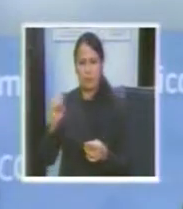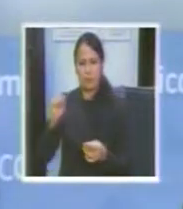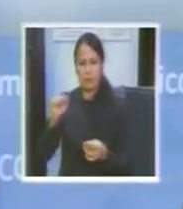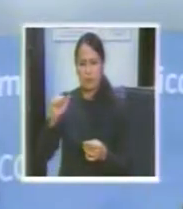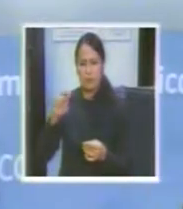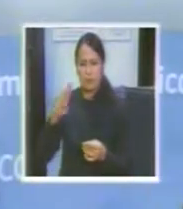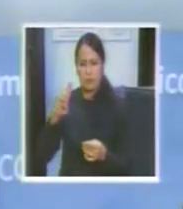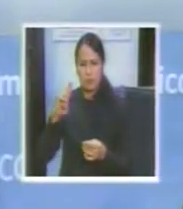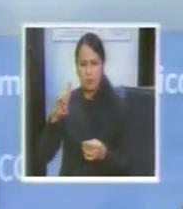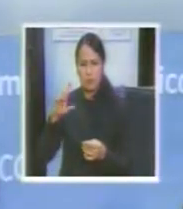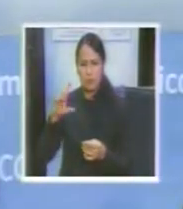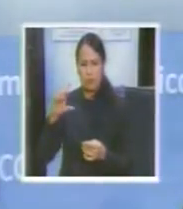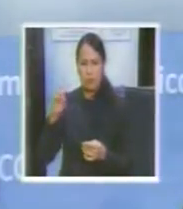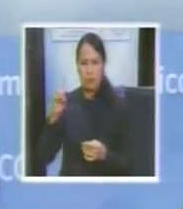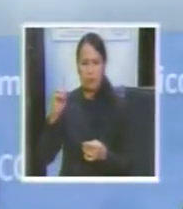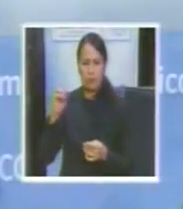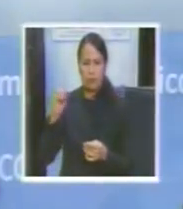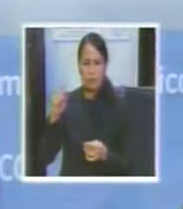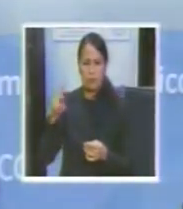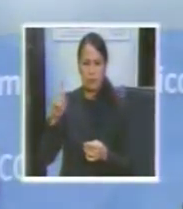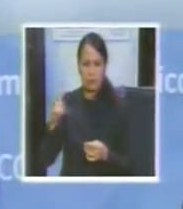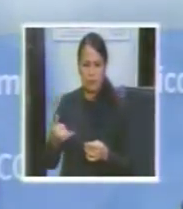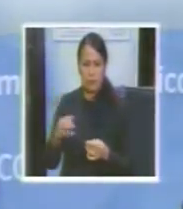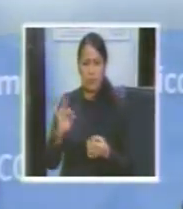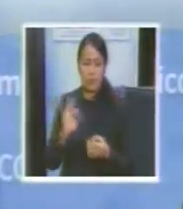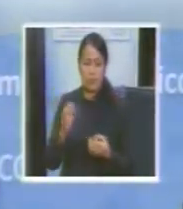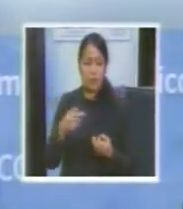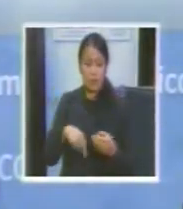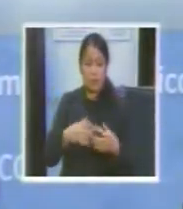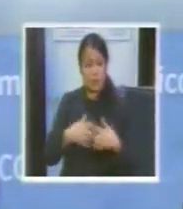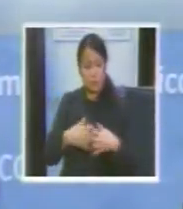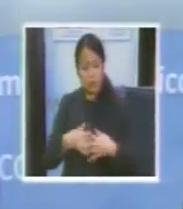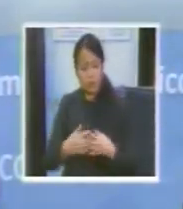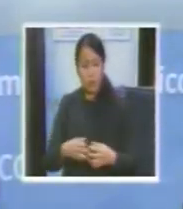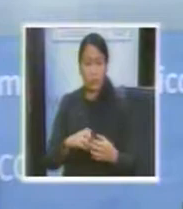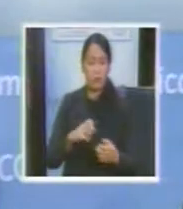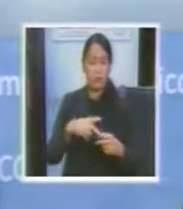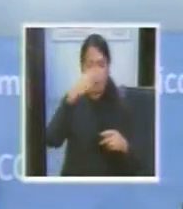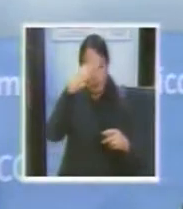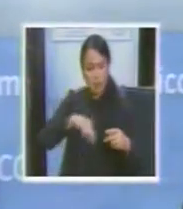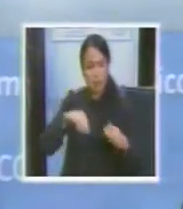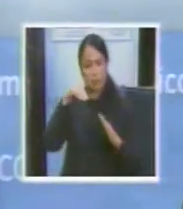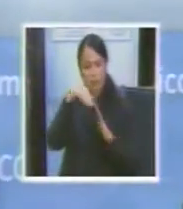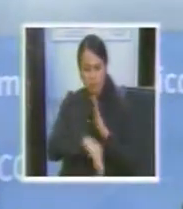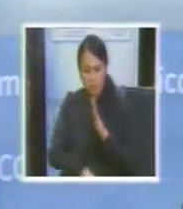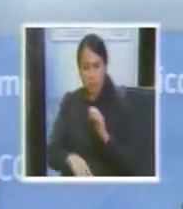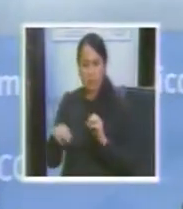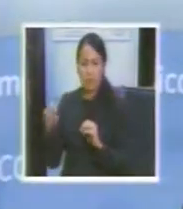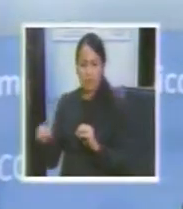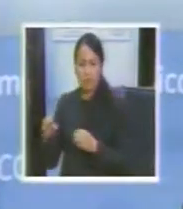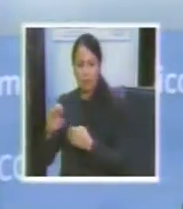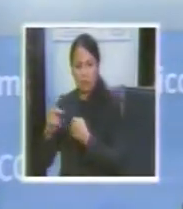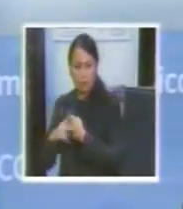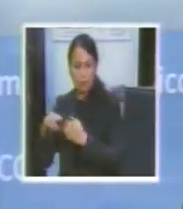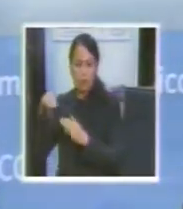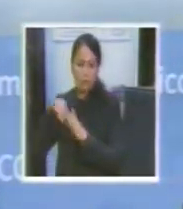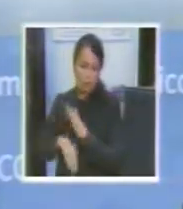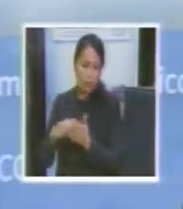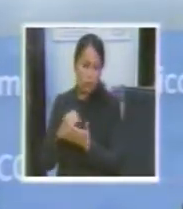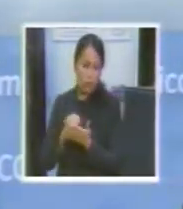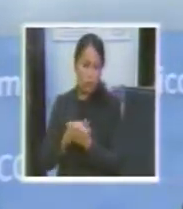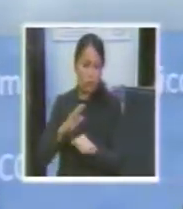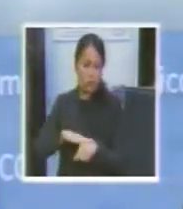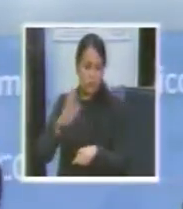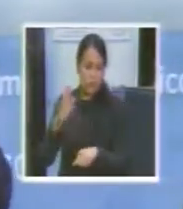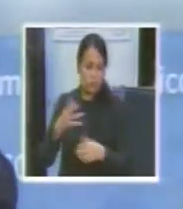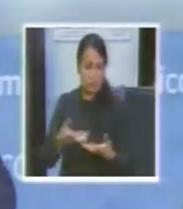que evitemos que estén en desventaja tanto las empresas mexicanas como las europeas en el tema del pago de los impuestos en relación con otras regiones